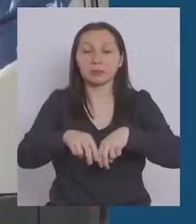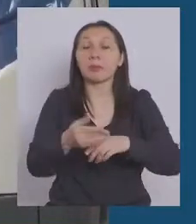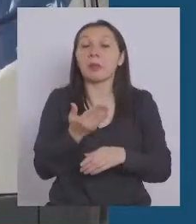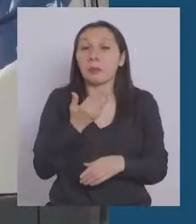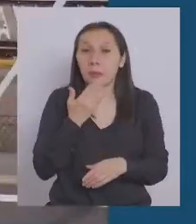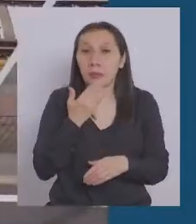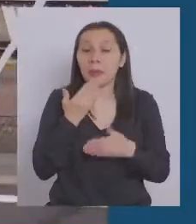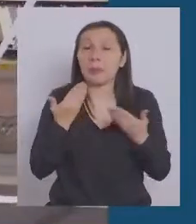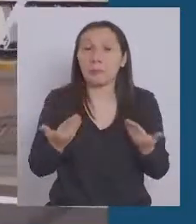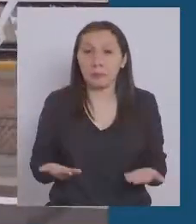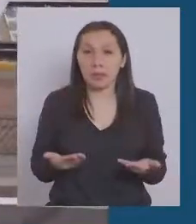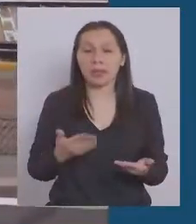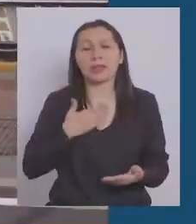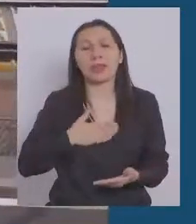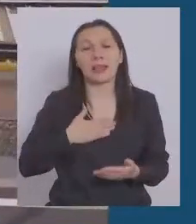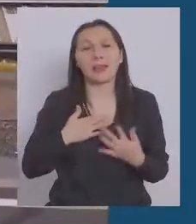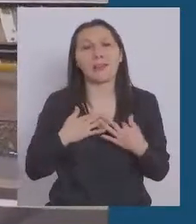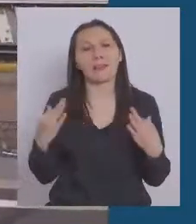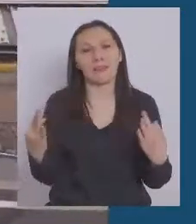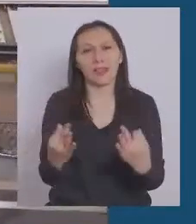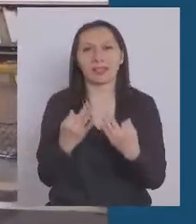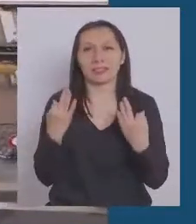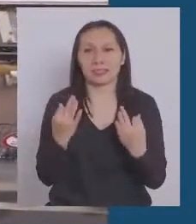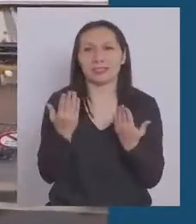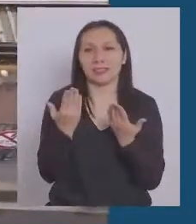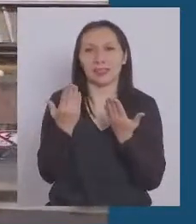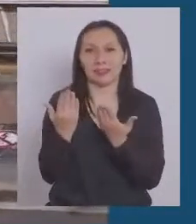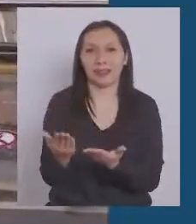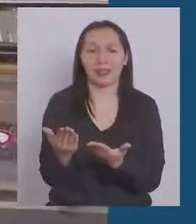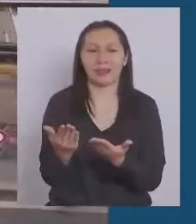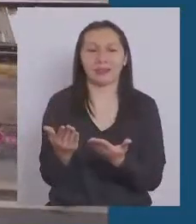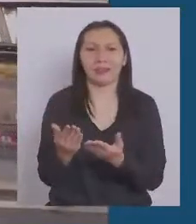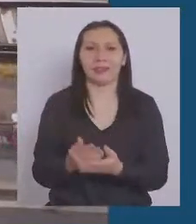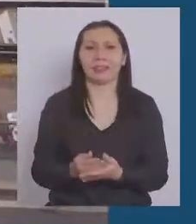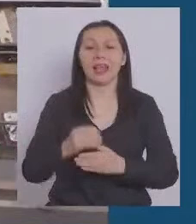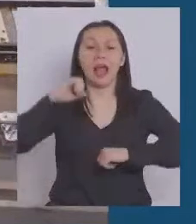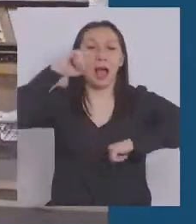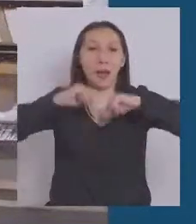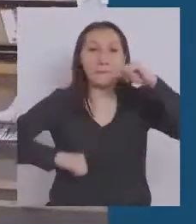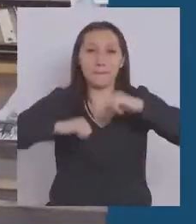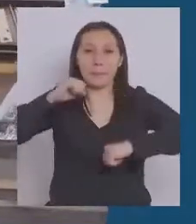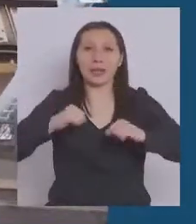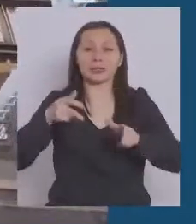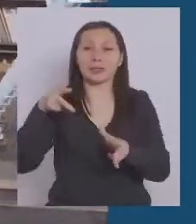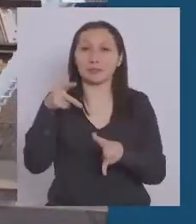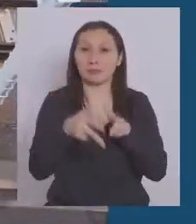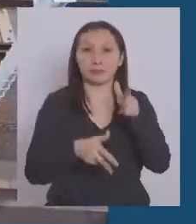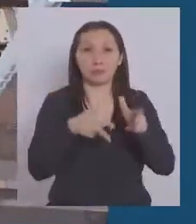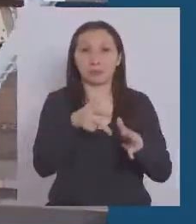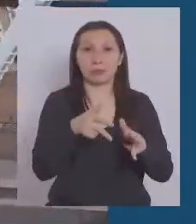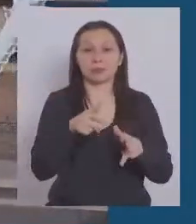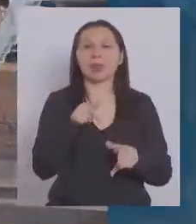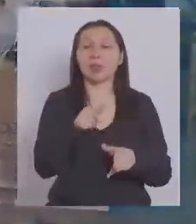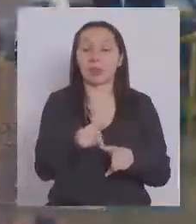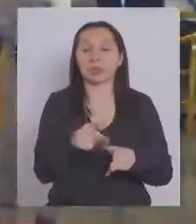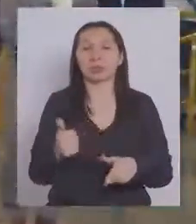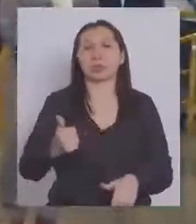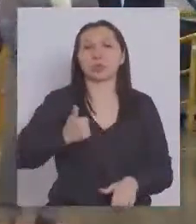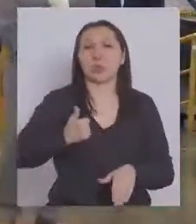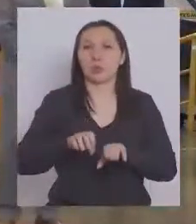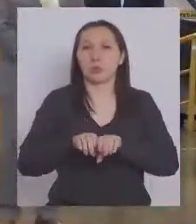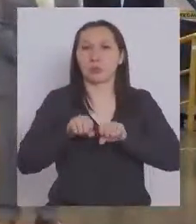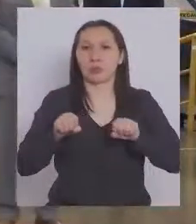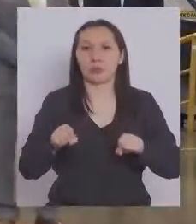que solamente quiero felicitar a la empresa de ferrocarriles por su compromiso,